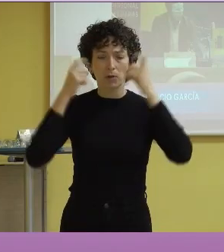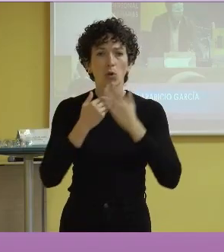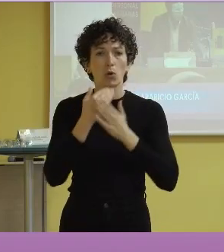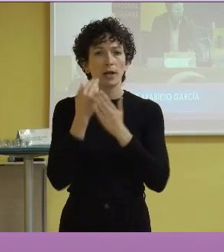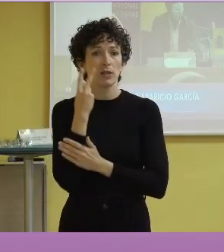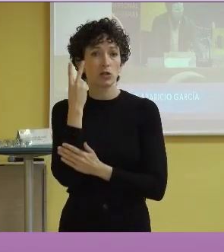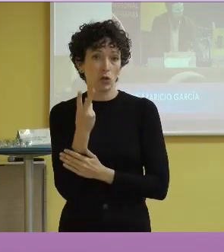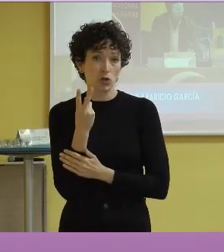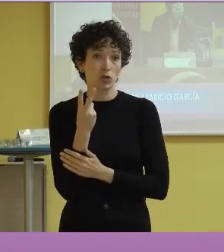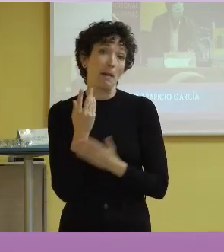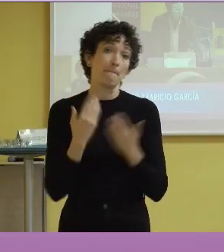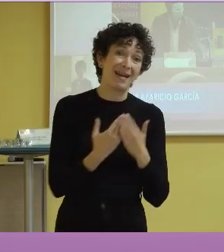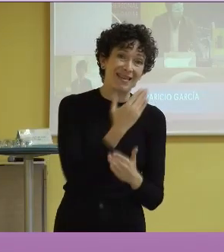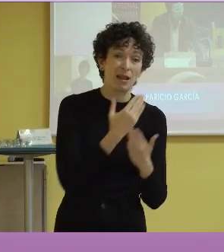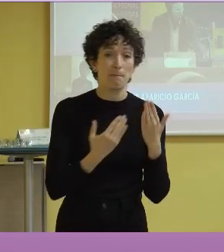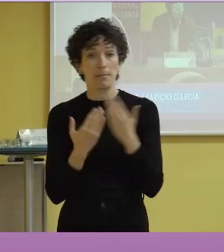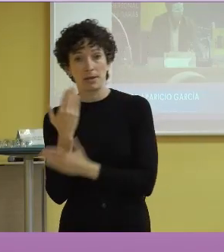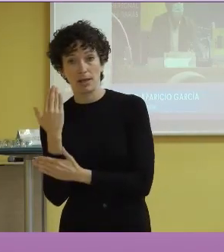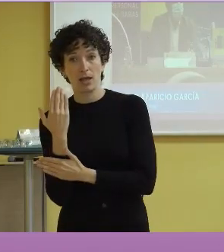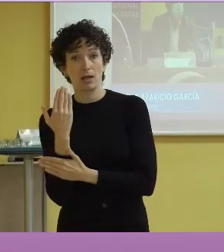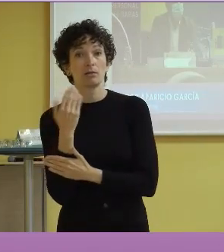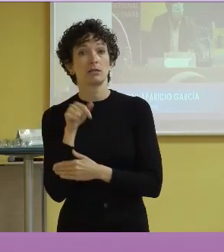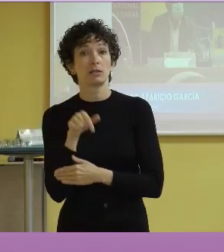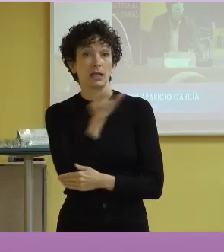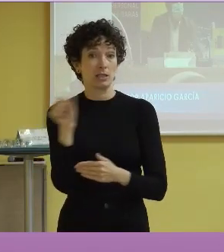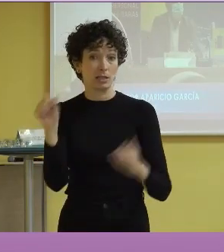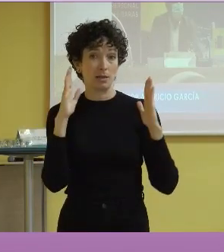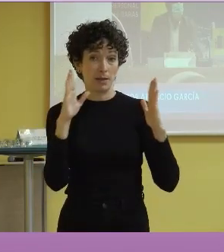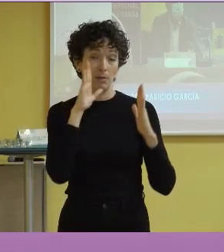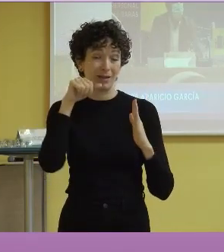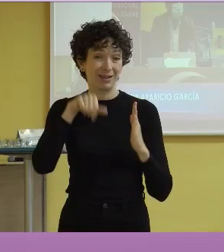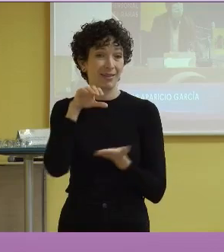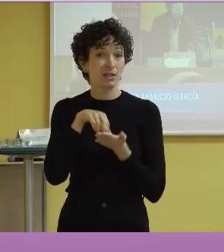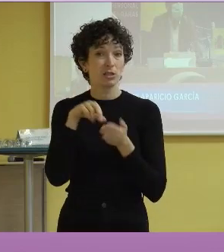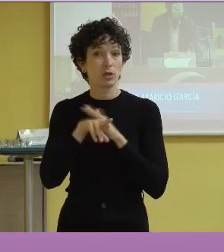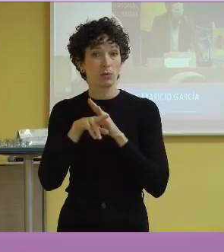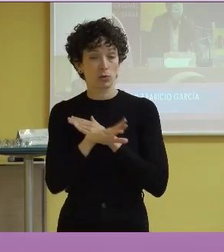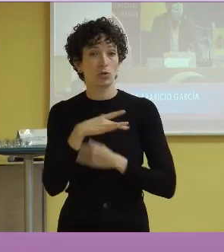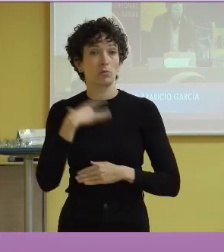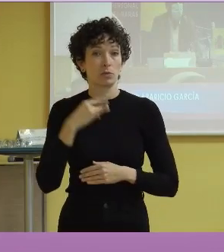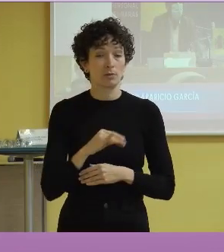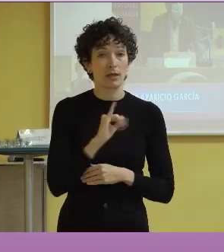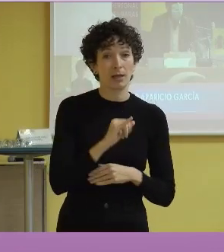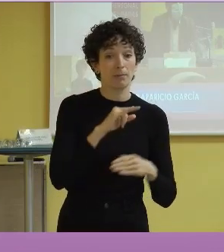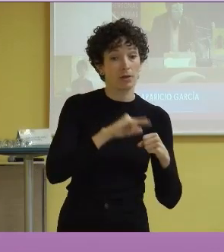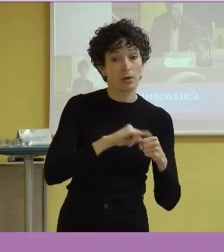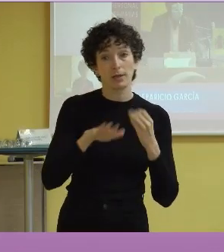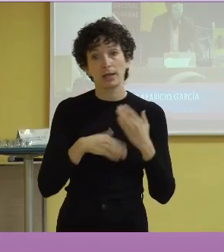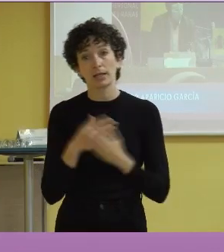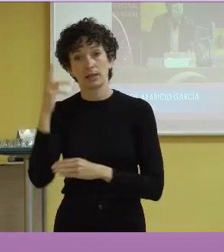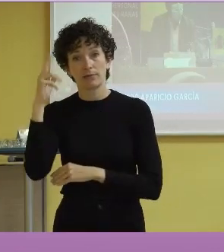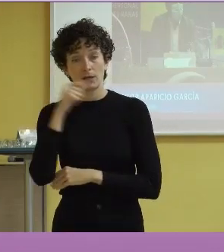mañana, durante la semana, que es cuando tenemos los recursos disponibles en nuestro centro principalmente, de lunes a viernes los profesionales